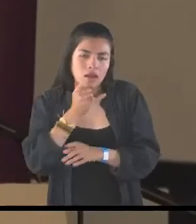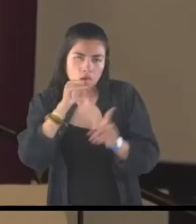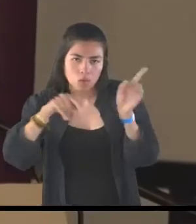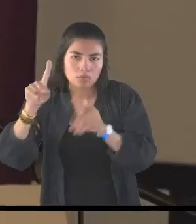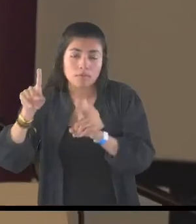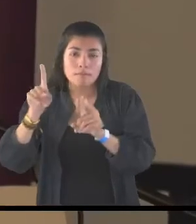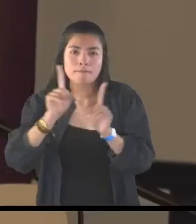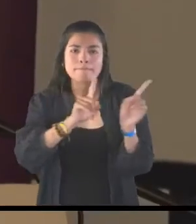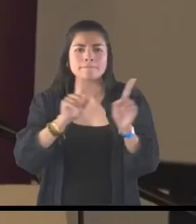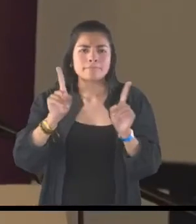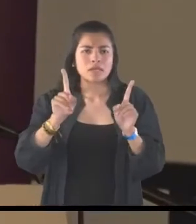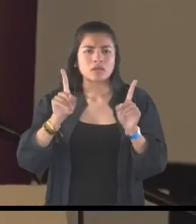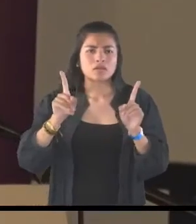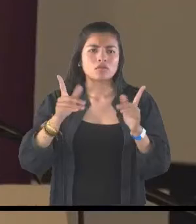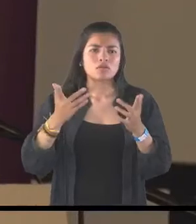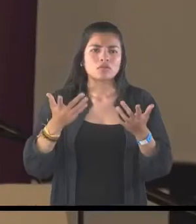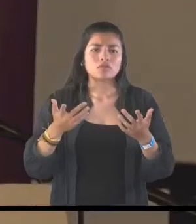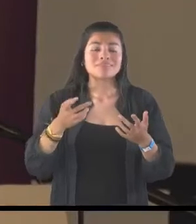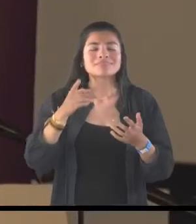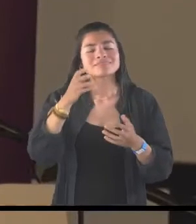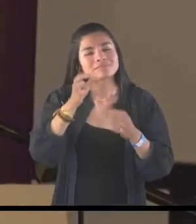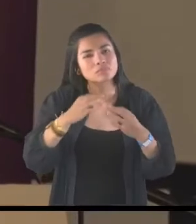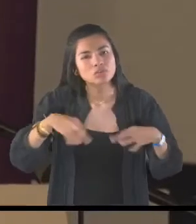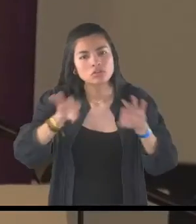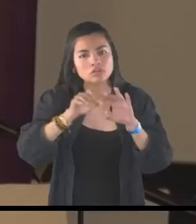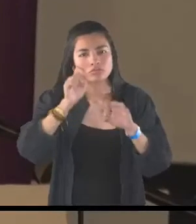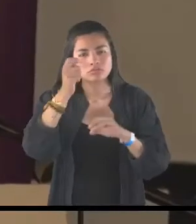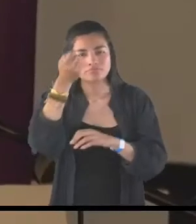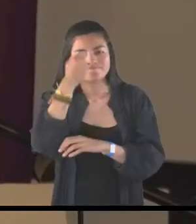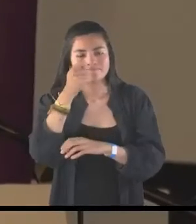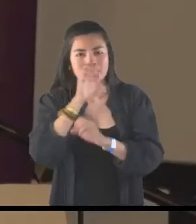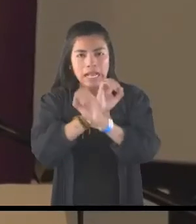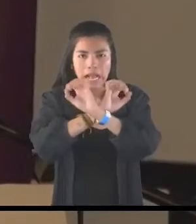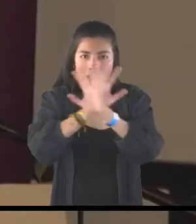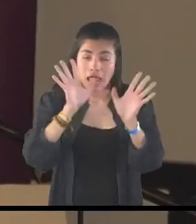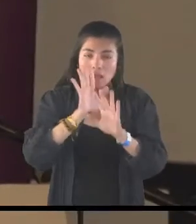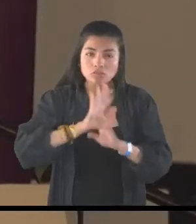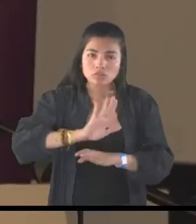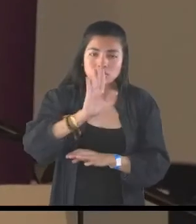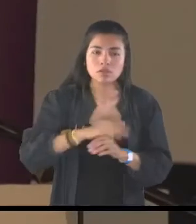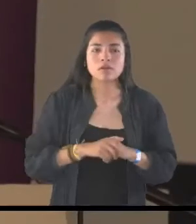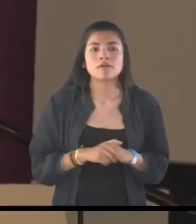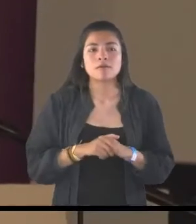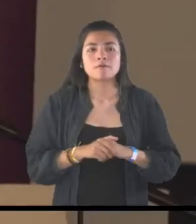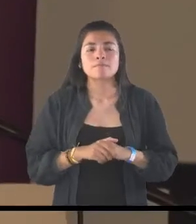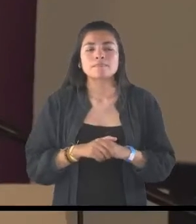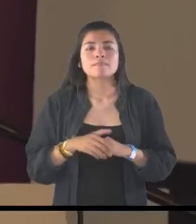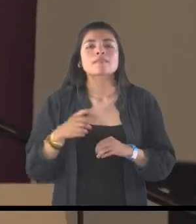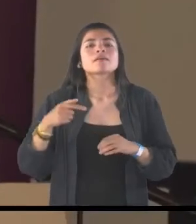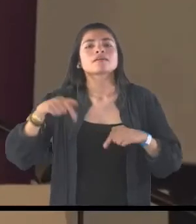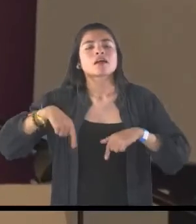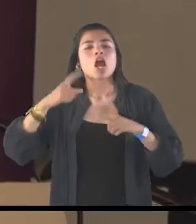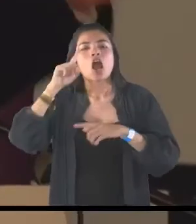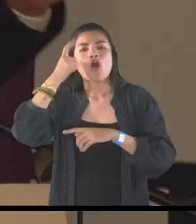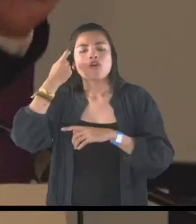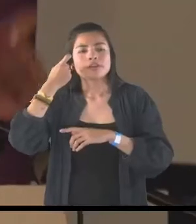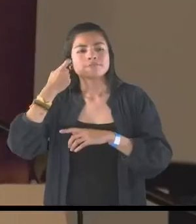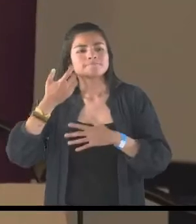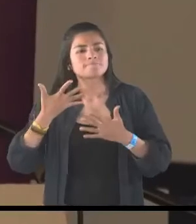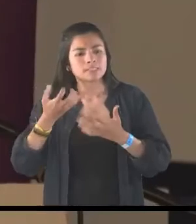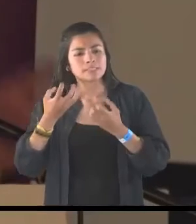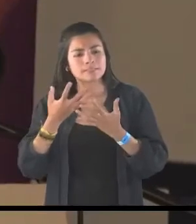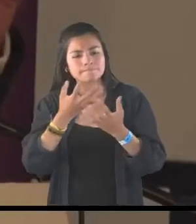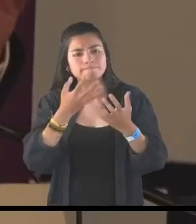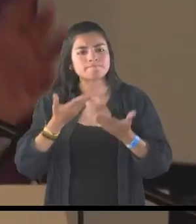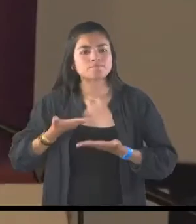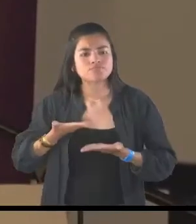saber y tener claro es que este gobierno llegó para acercar a un ideal de progreso a la gente que estaba más